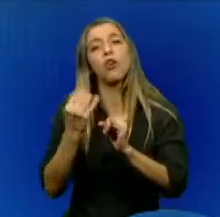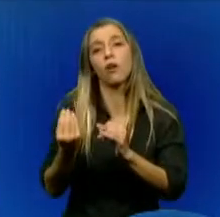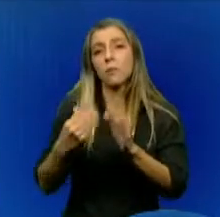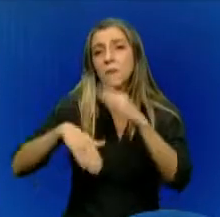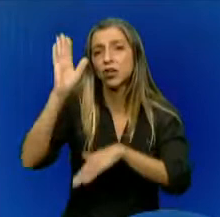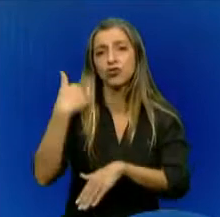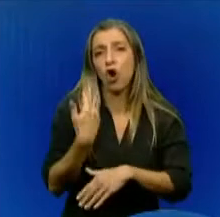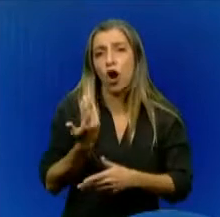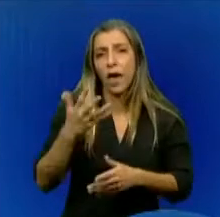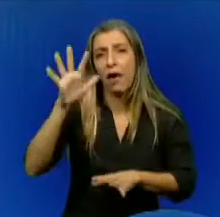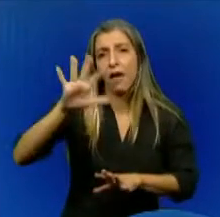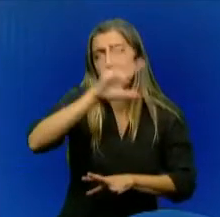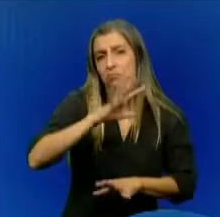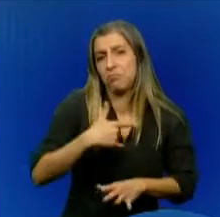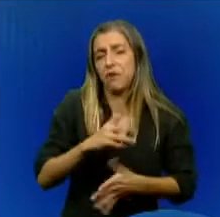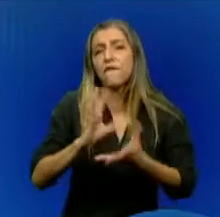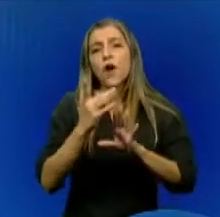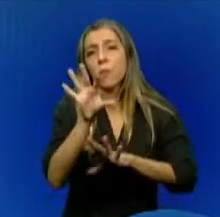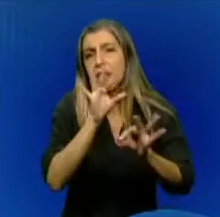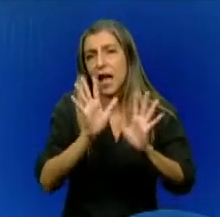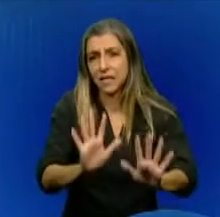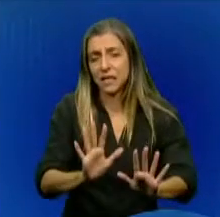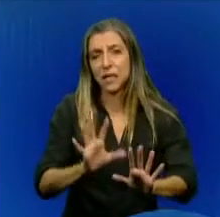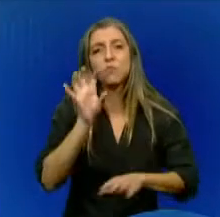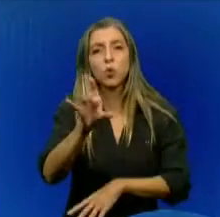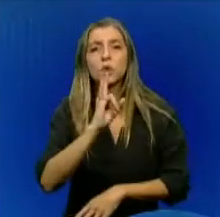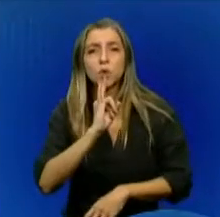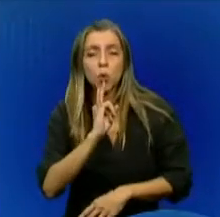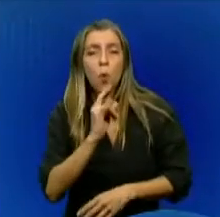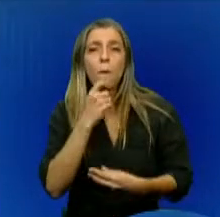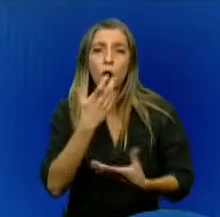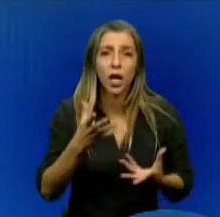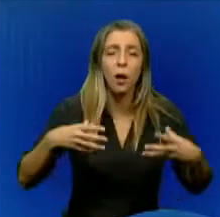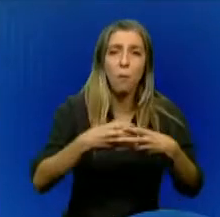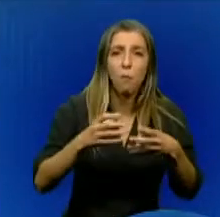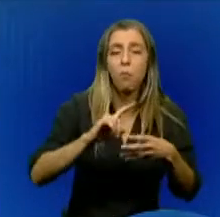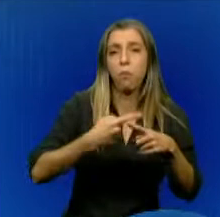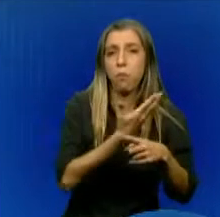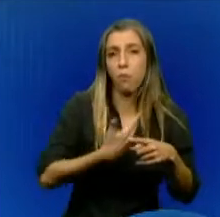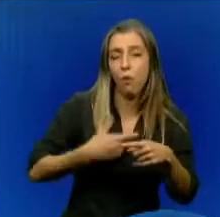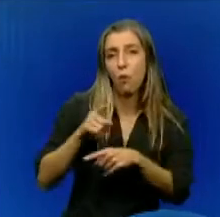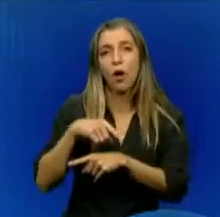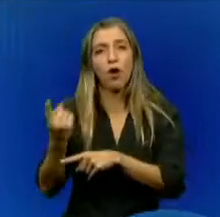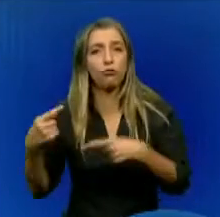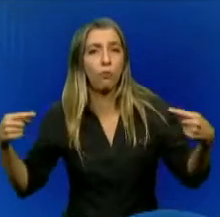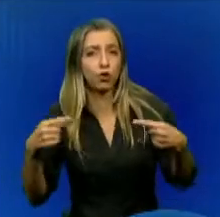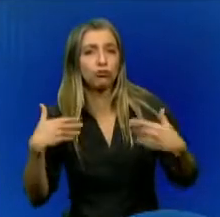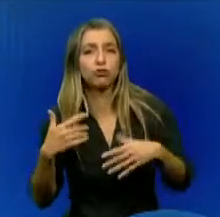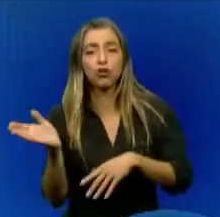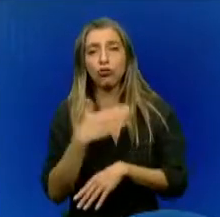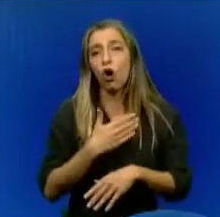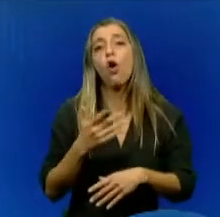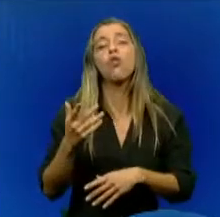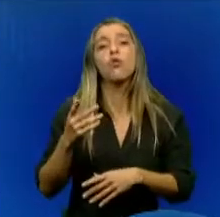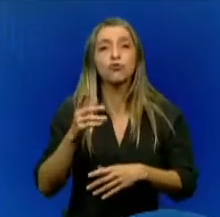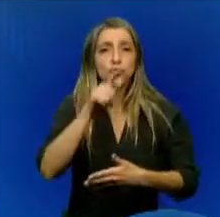ese sistema para elegir. Tucumán, por ejemplo, vota tanto el oficialismo como la oposición a la misma boleta en